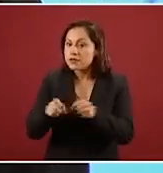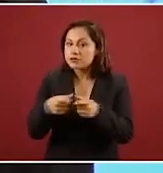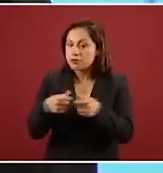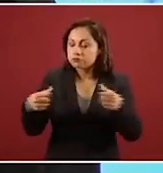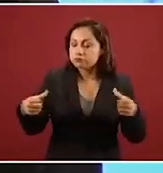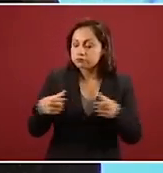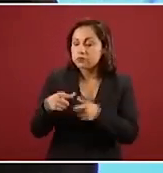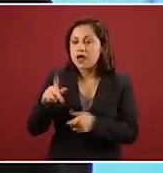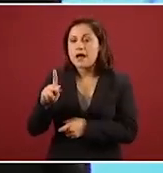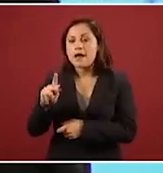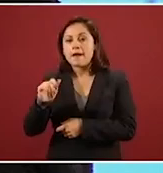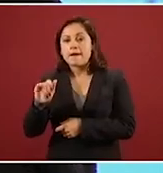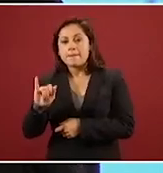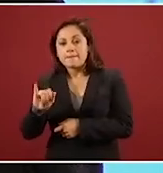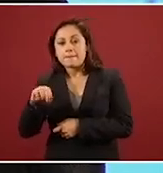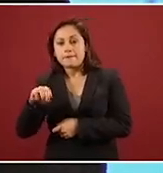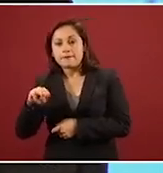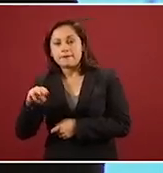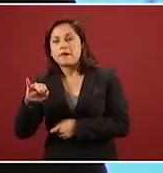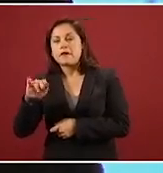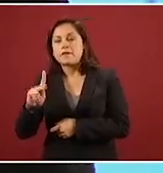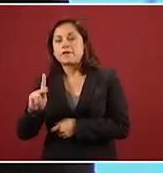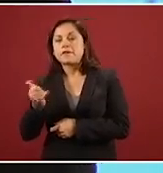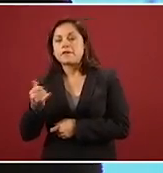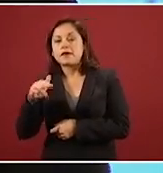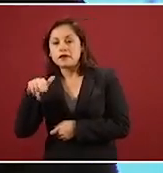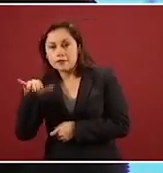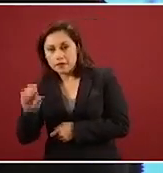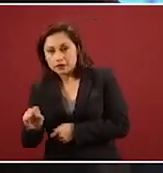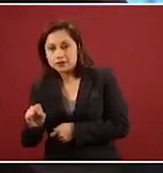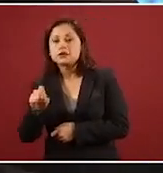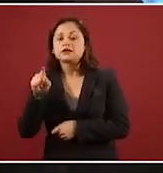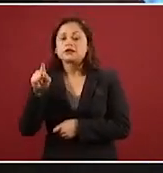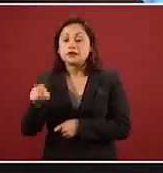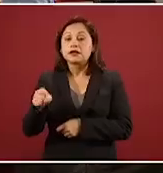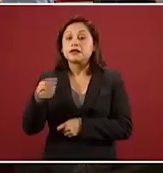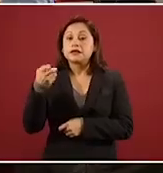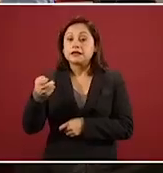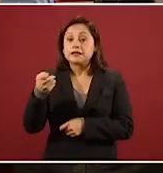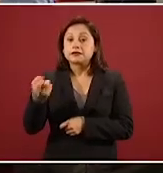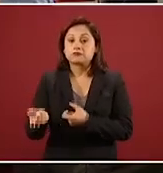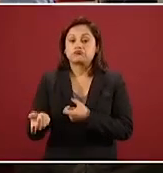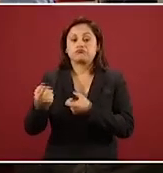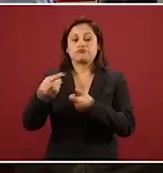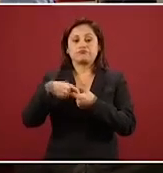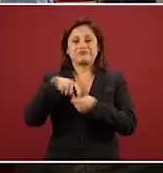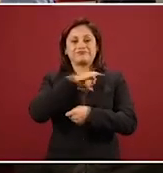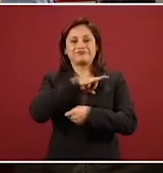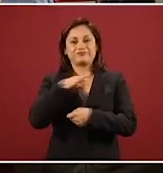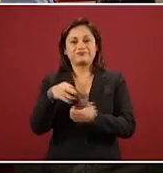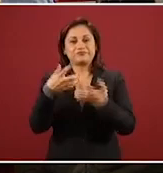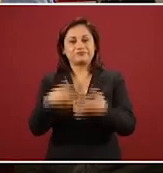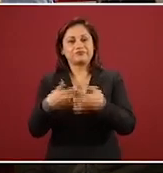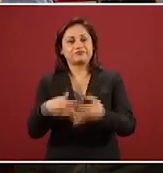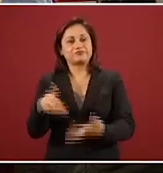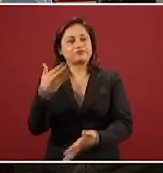a las pymes y que le dé espacios dentro de esta integración comercial y productiva.